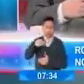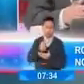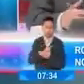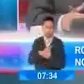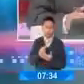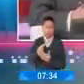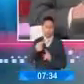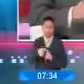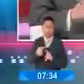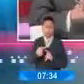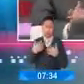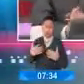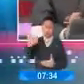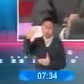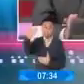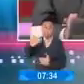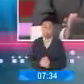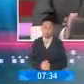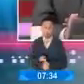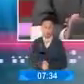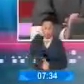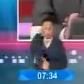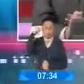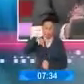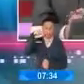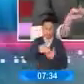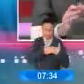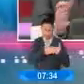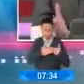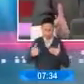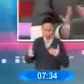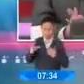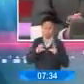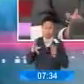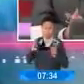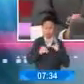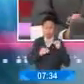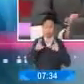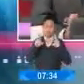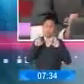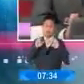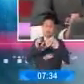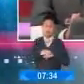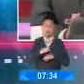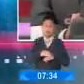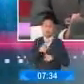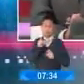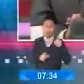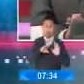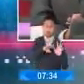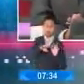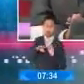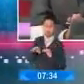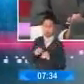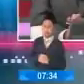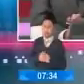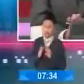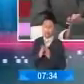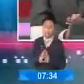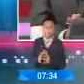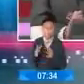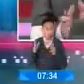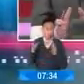y un mes muy político. ¿Usted piensa que todo esto es en marco de distractores, justamente por la